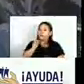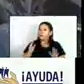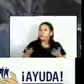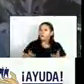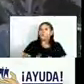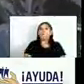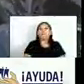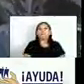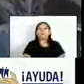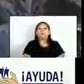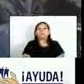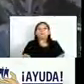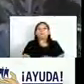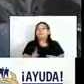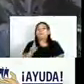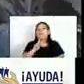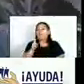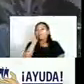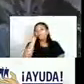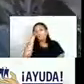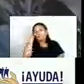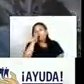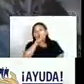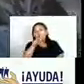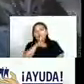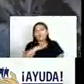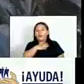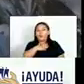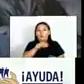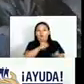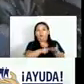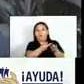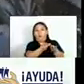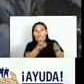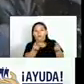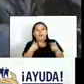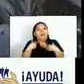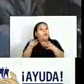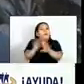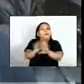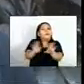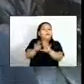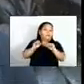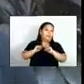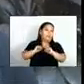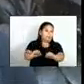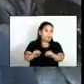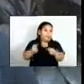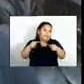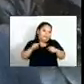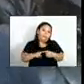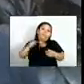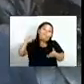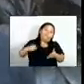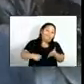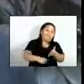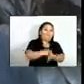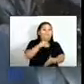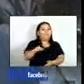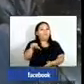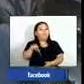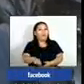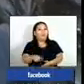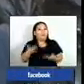primero, pues no nos gustaría que fuera así. Quisiéramos que no existiera ninguna letalidad a causa del COVID-19, pero desgraciadamente esta enfermedad tiene